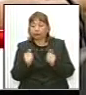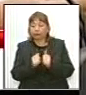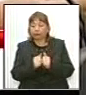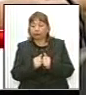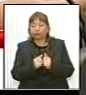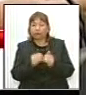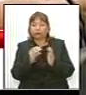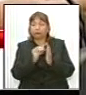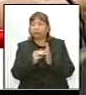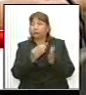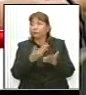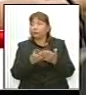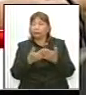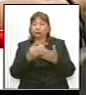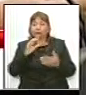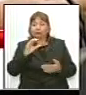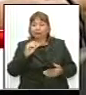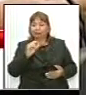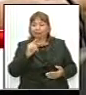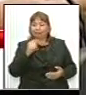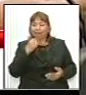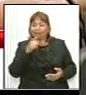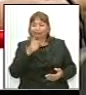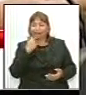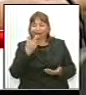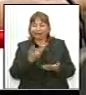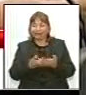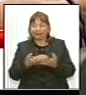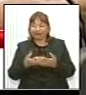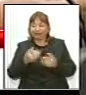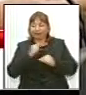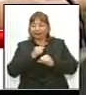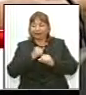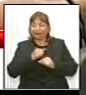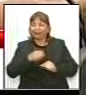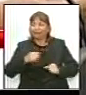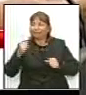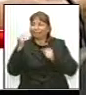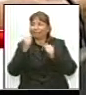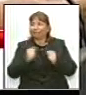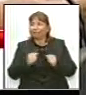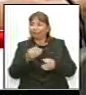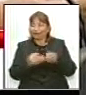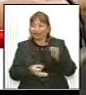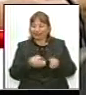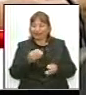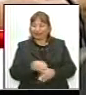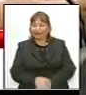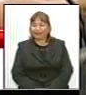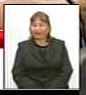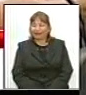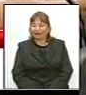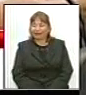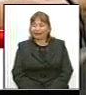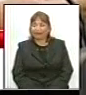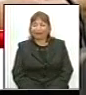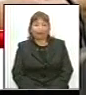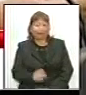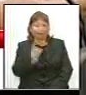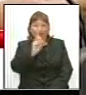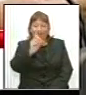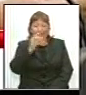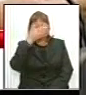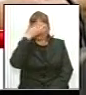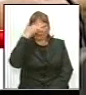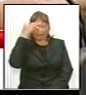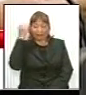medida cautelar emitida en el marco de un proceso de amparo por el Poder Judicial. No hay que olvidar que la